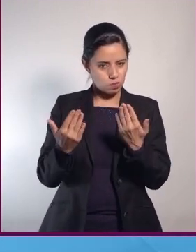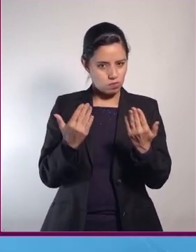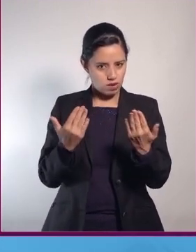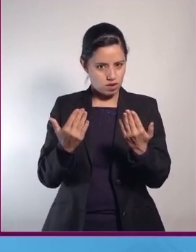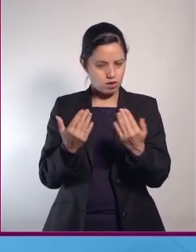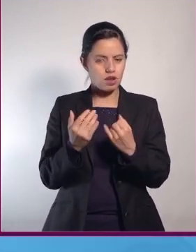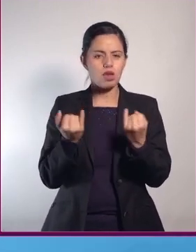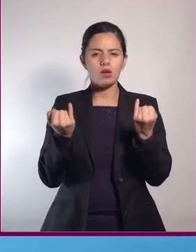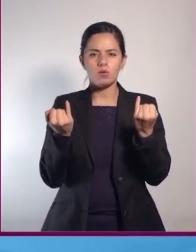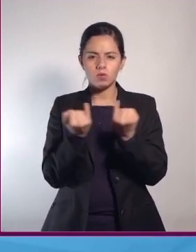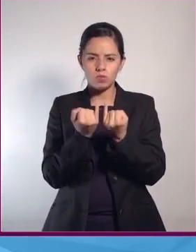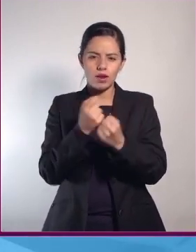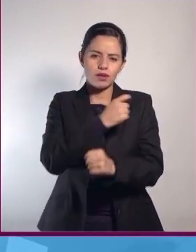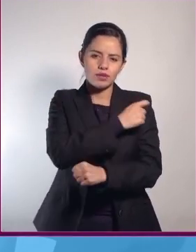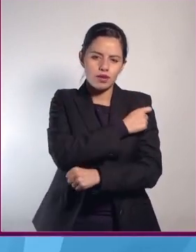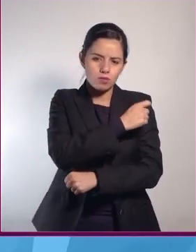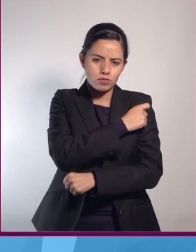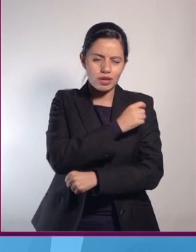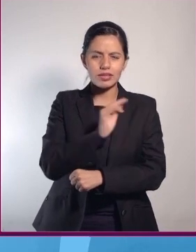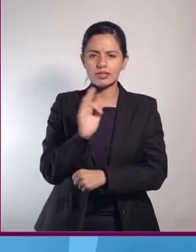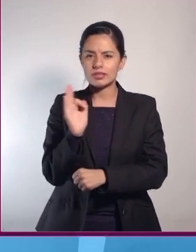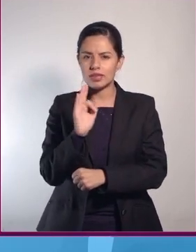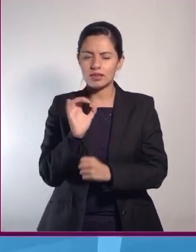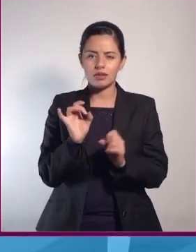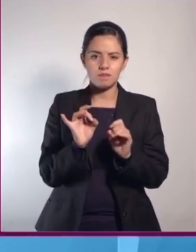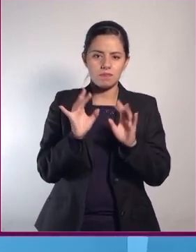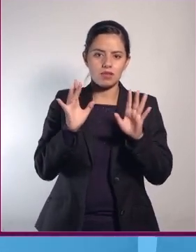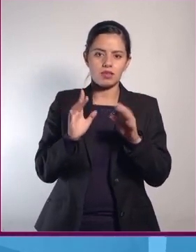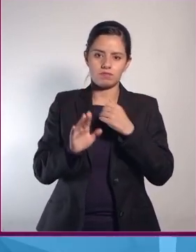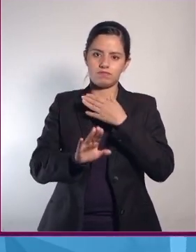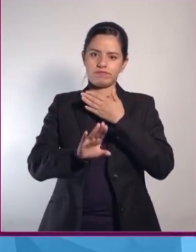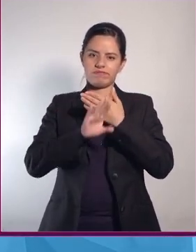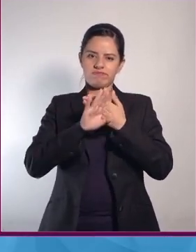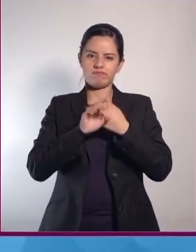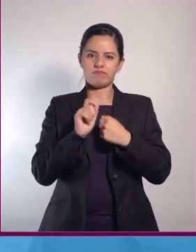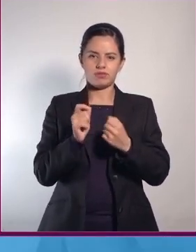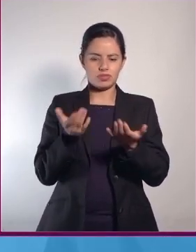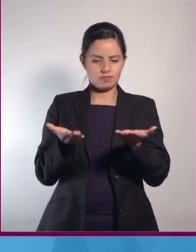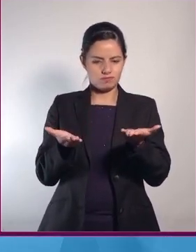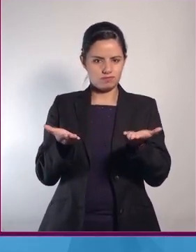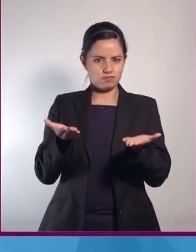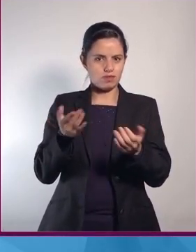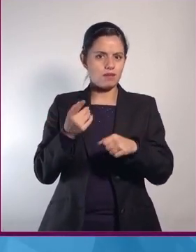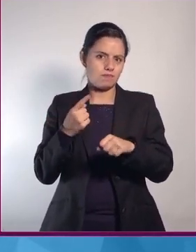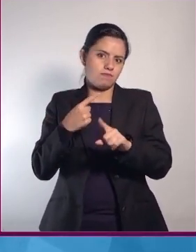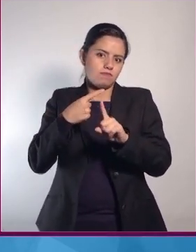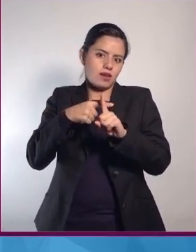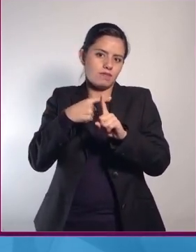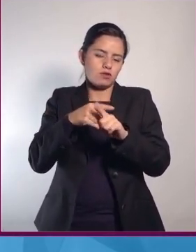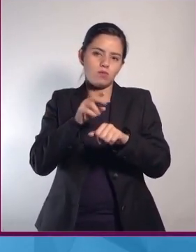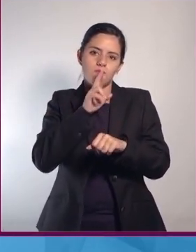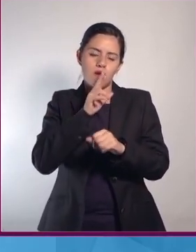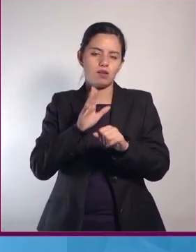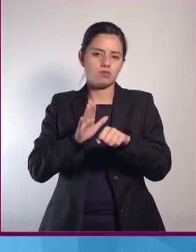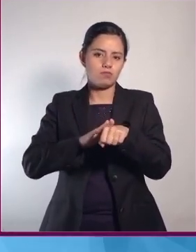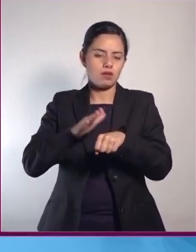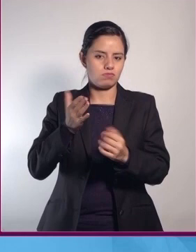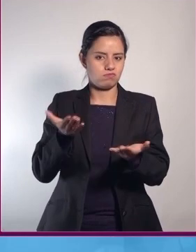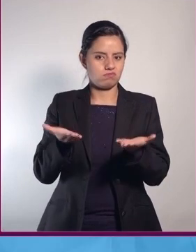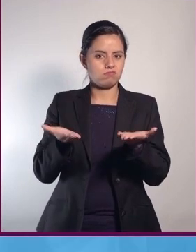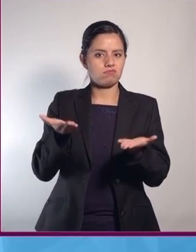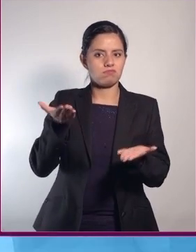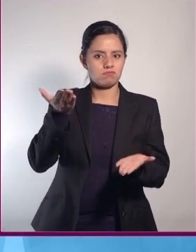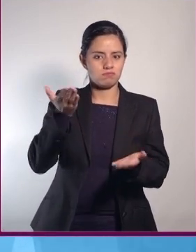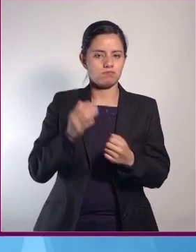reacciones indeseadas a la vacuna. La conclusión fue que los beneficios de la vacuna contra el cáncer cérvico-uterino superan con creces